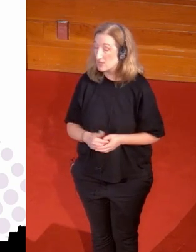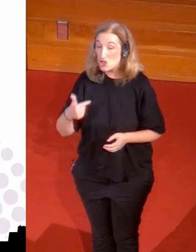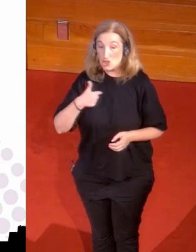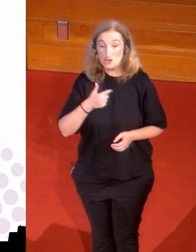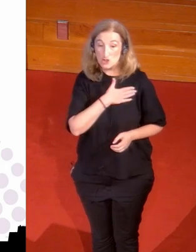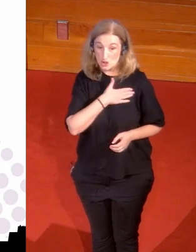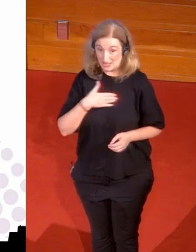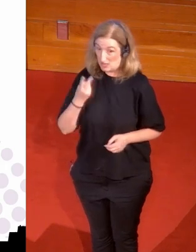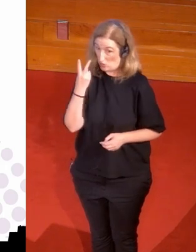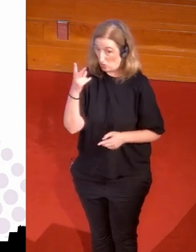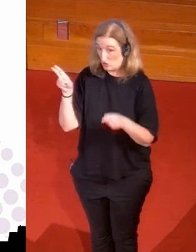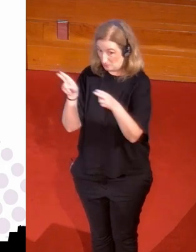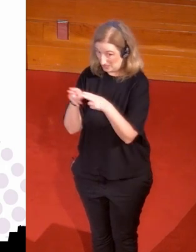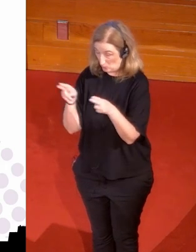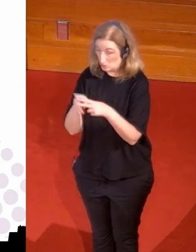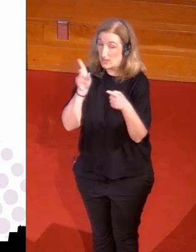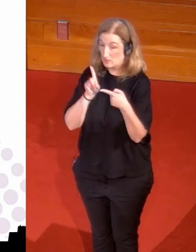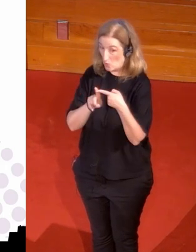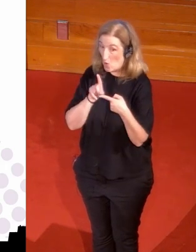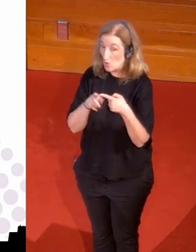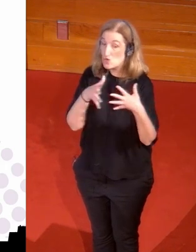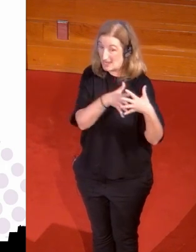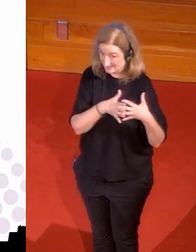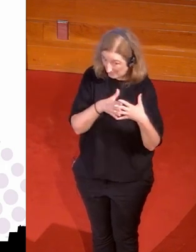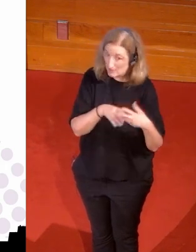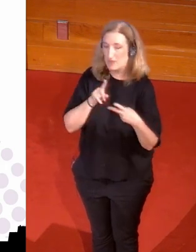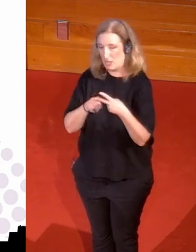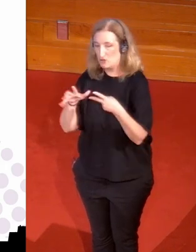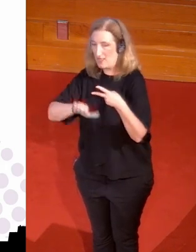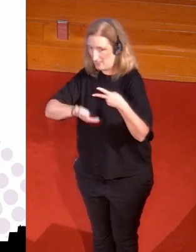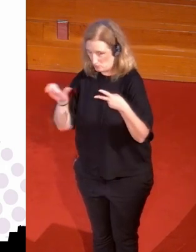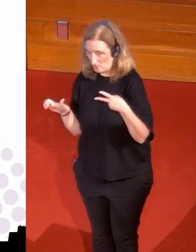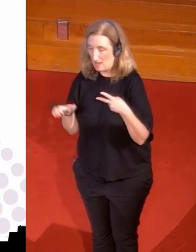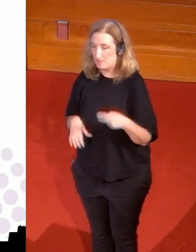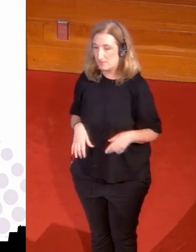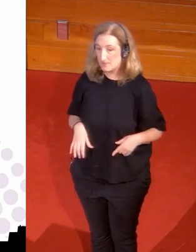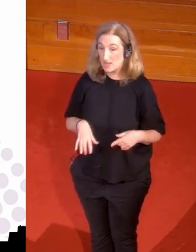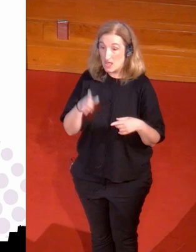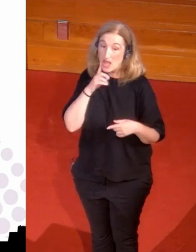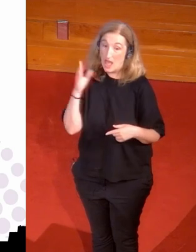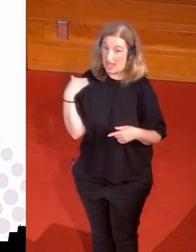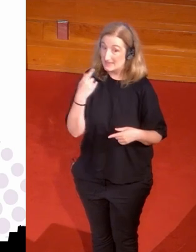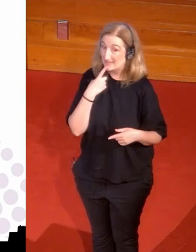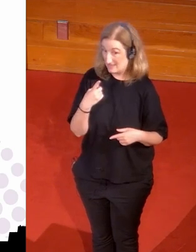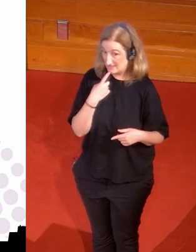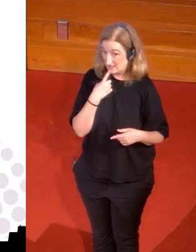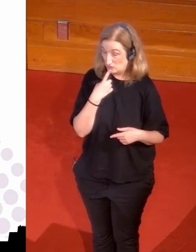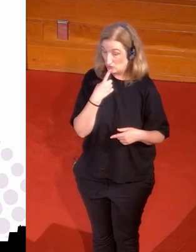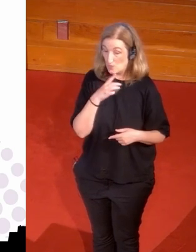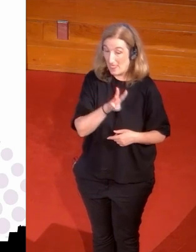aldeonte dos preguntas una de Estados Unidos y otra de Europa eh has comentado que un tercio